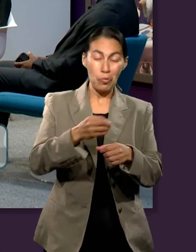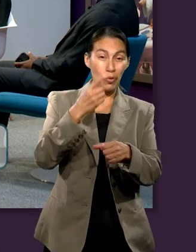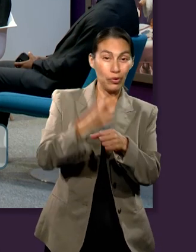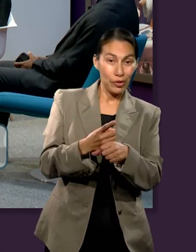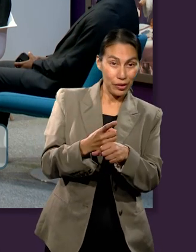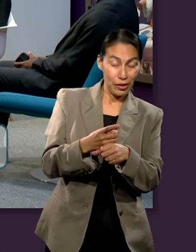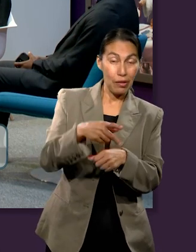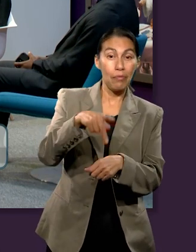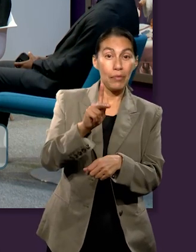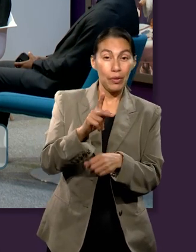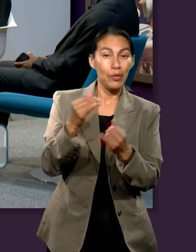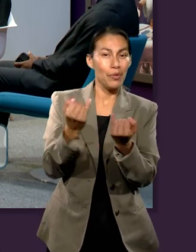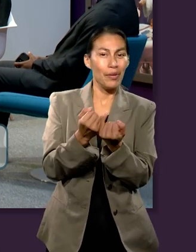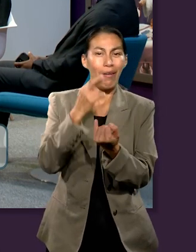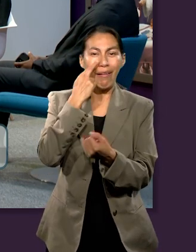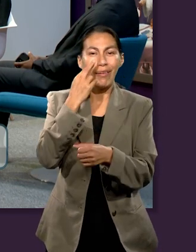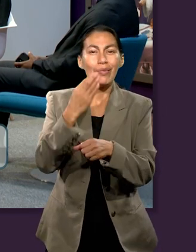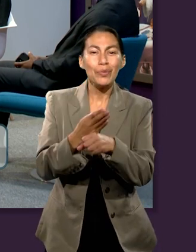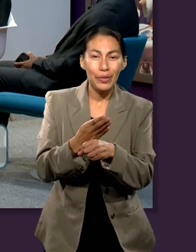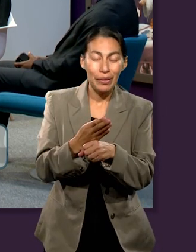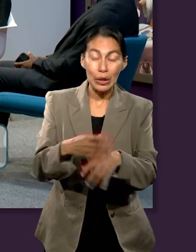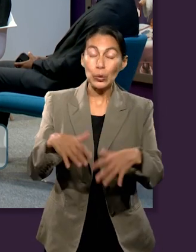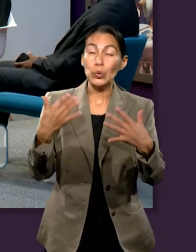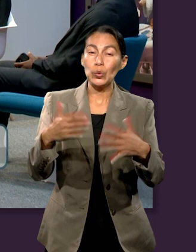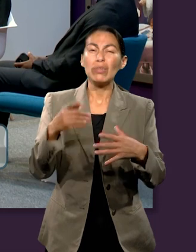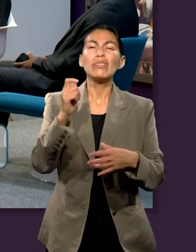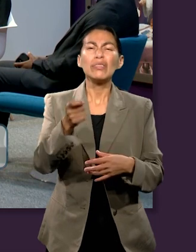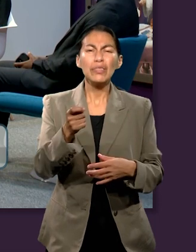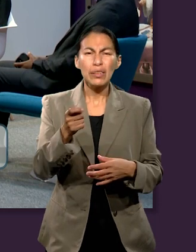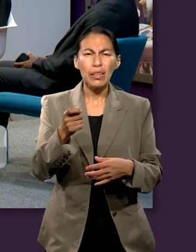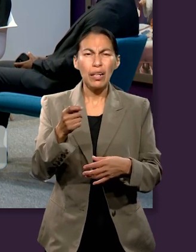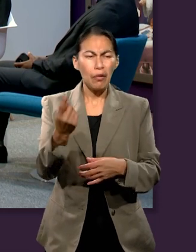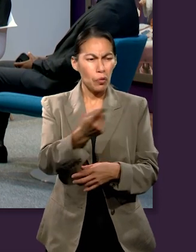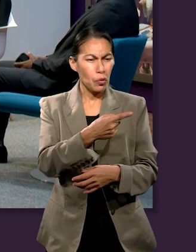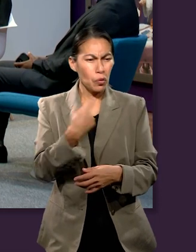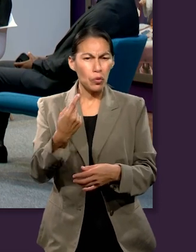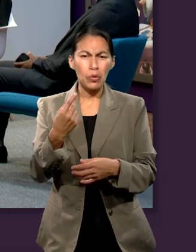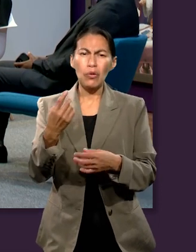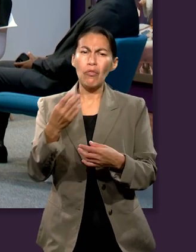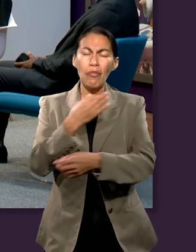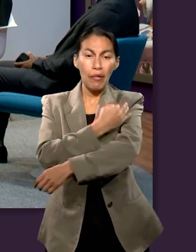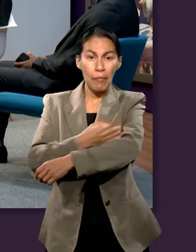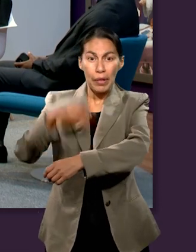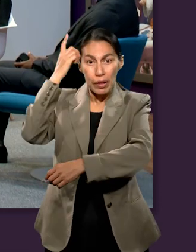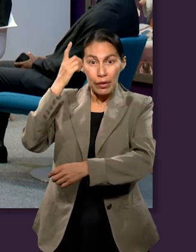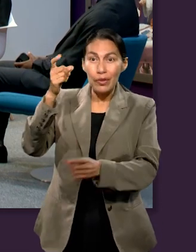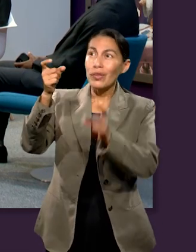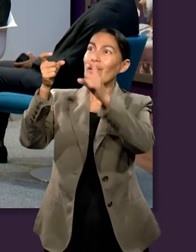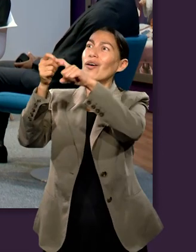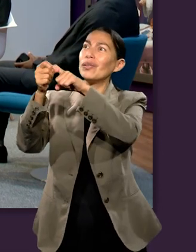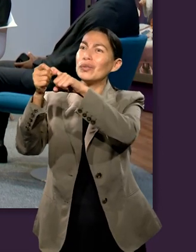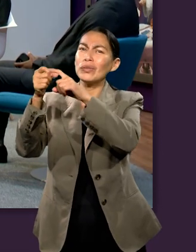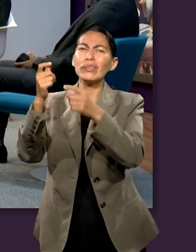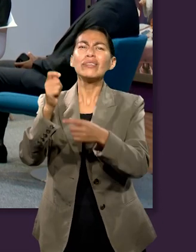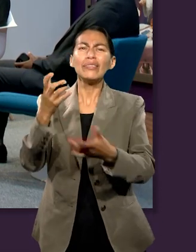grandes privilegios pero también grandes responsabilidades Qué es ser parte de la familia de Dios